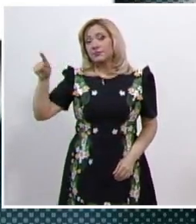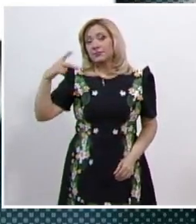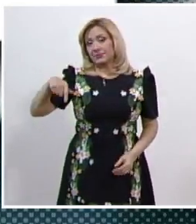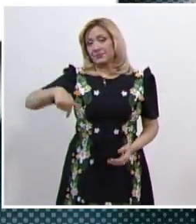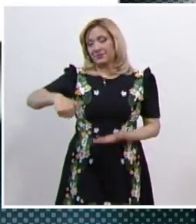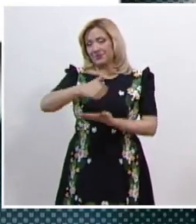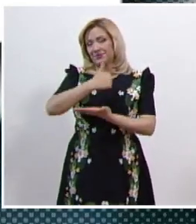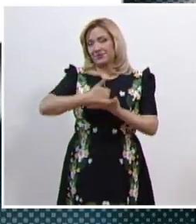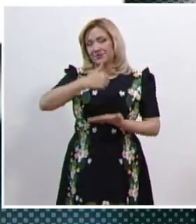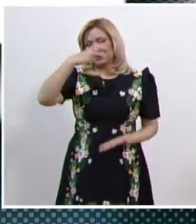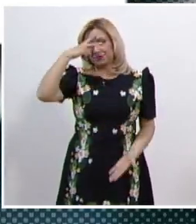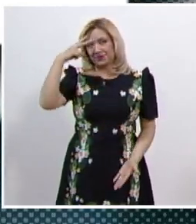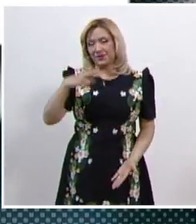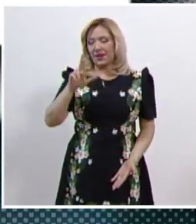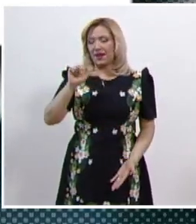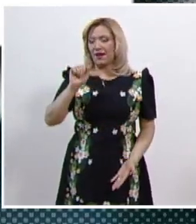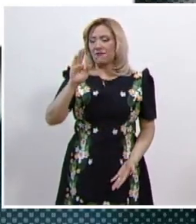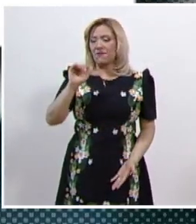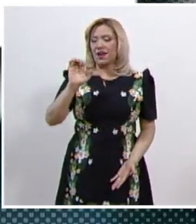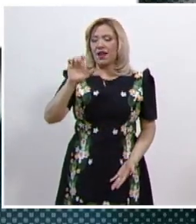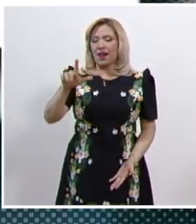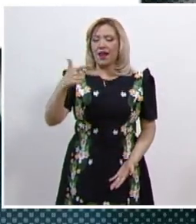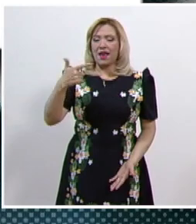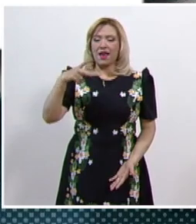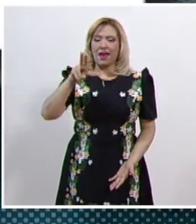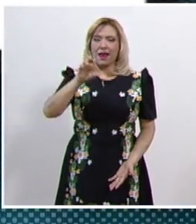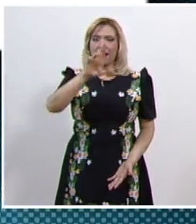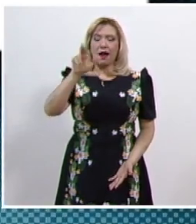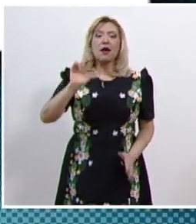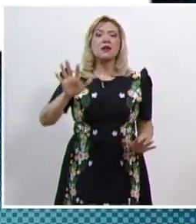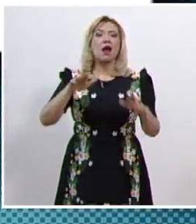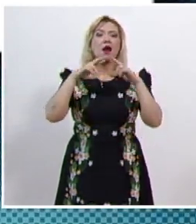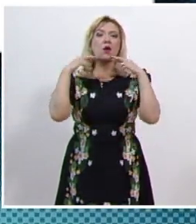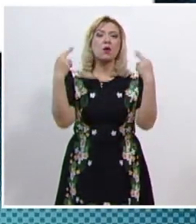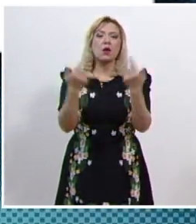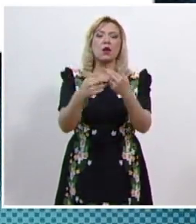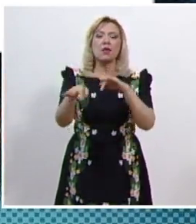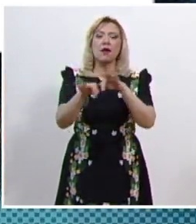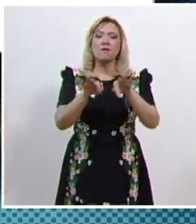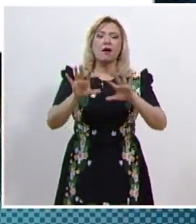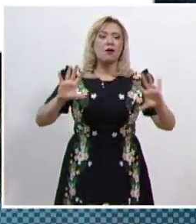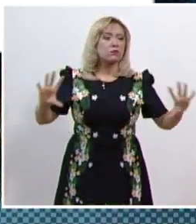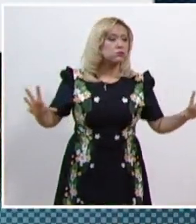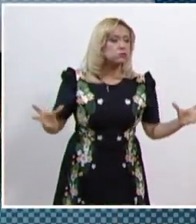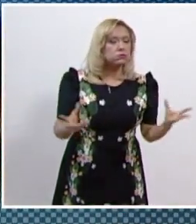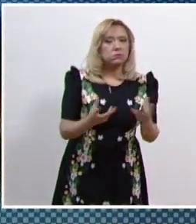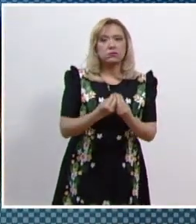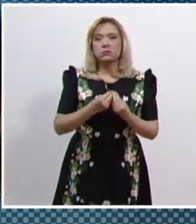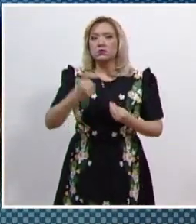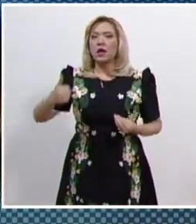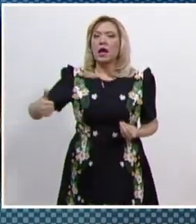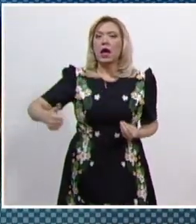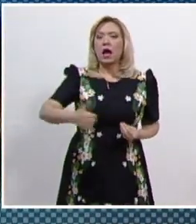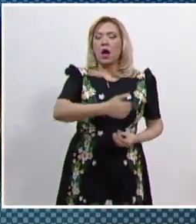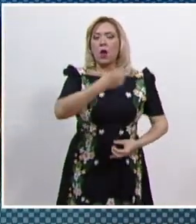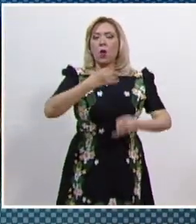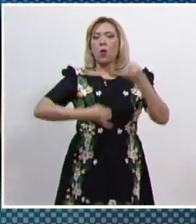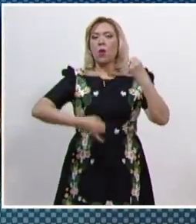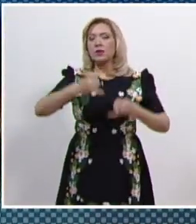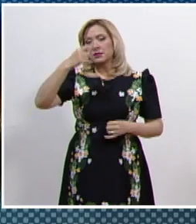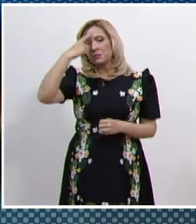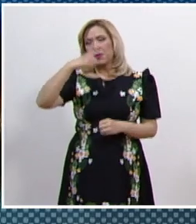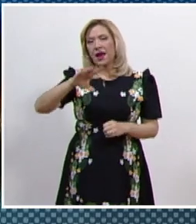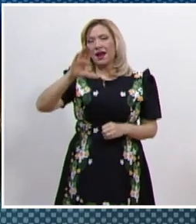de México, Rafael Guerra, sostuvo una reunión de trabajo institucional con las y los juzgadores en materia